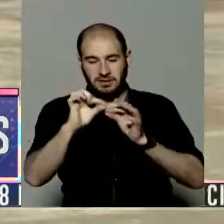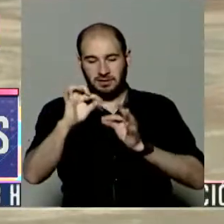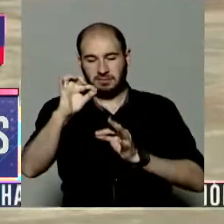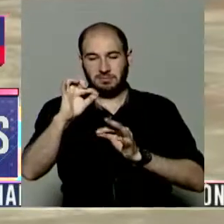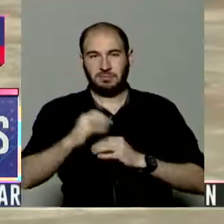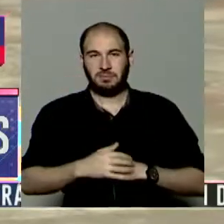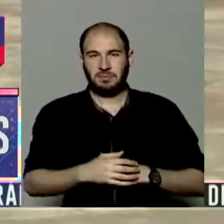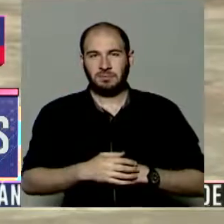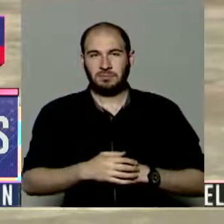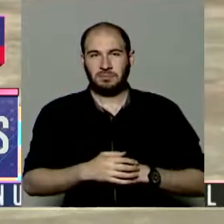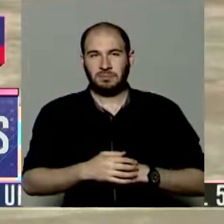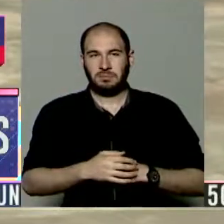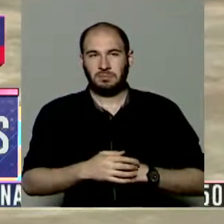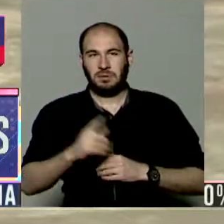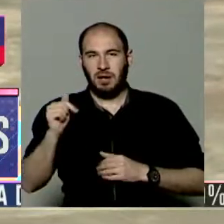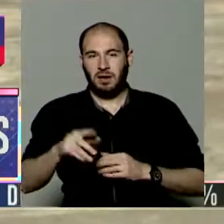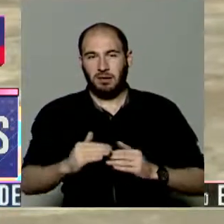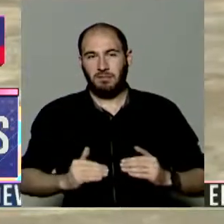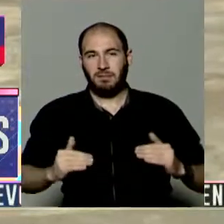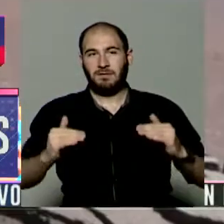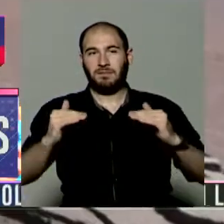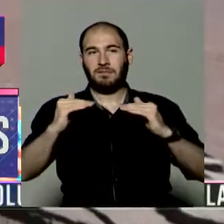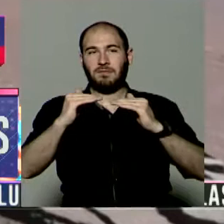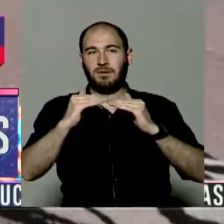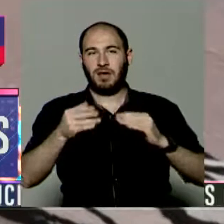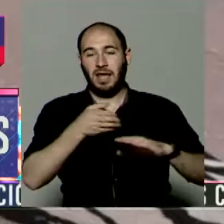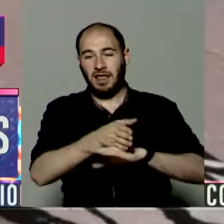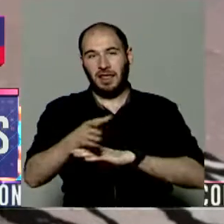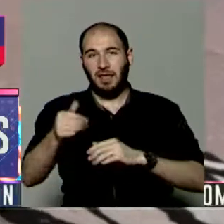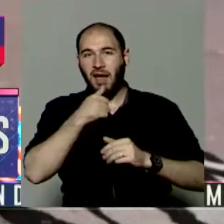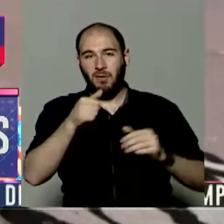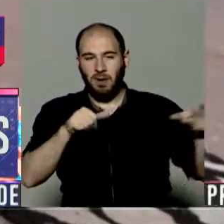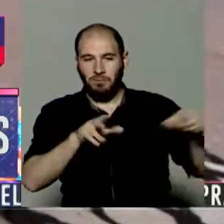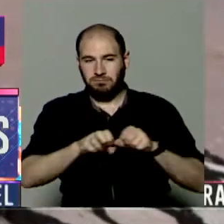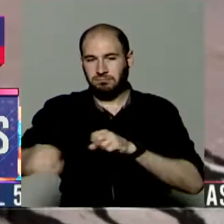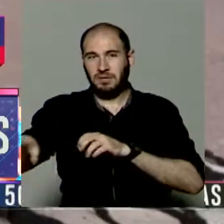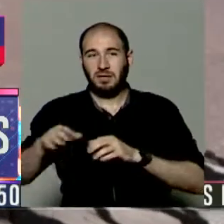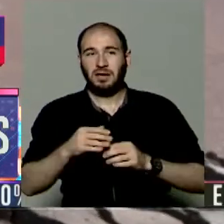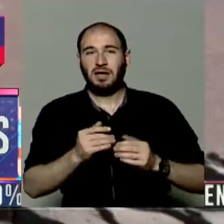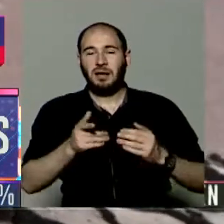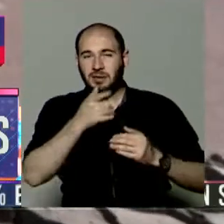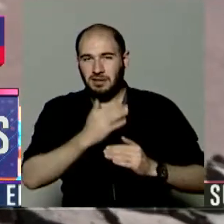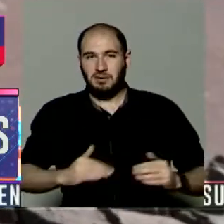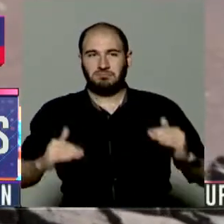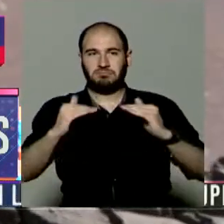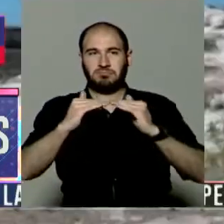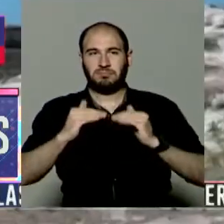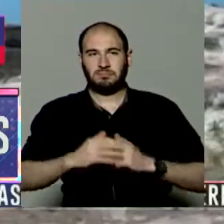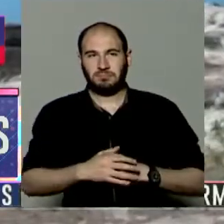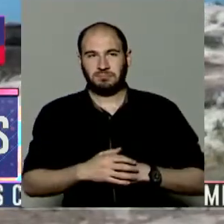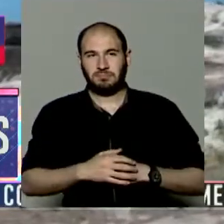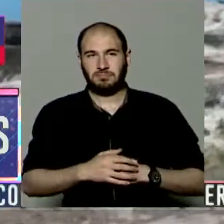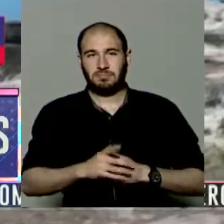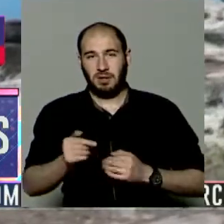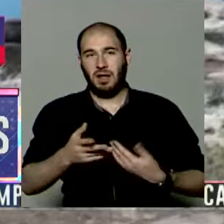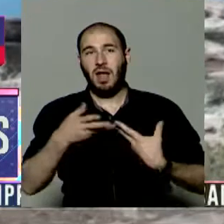sea, se empezaron a equilibrar las entradas y salidas de caudales del embalse.